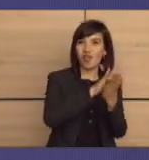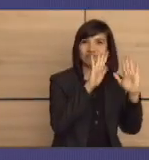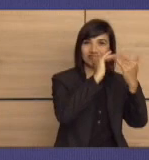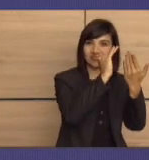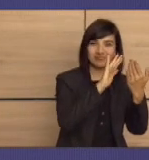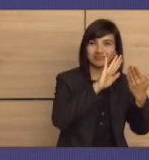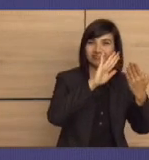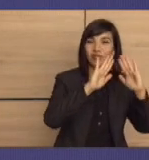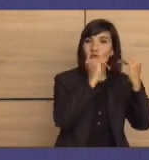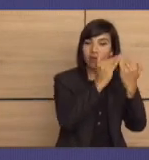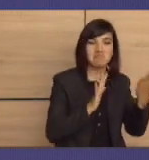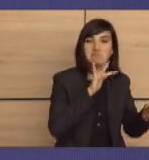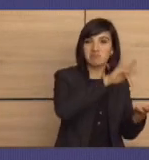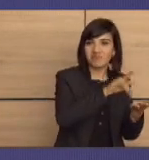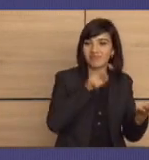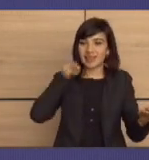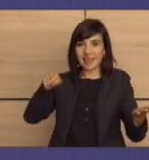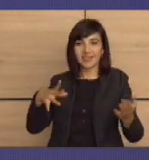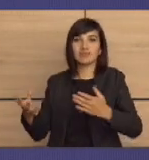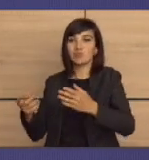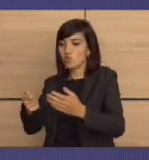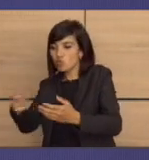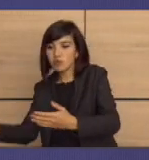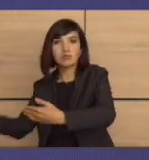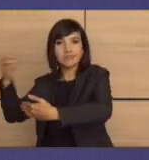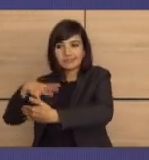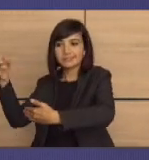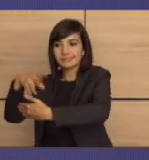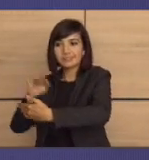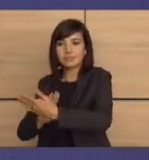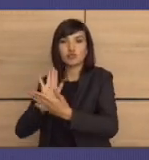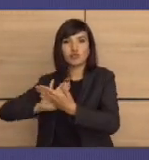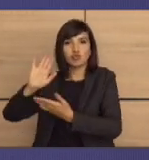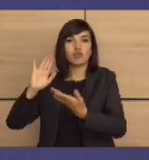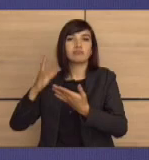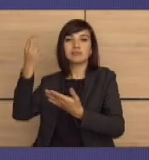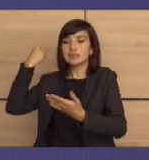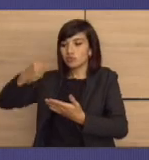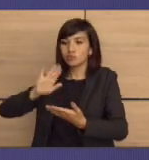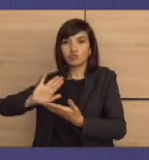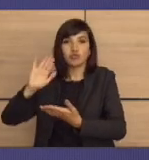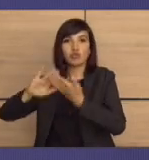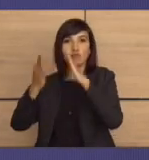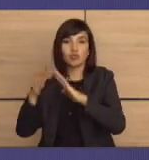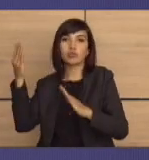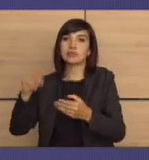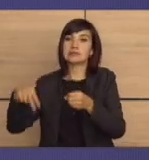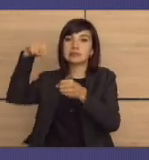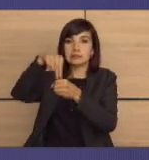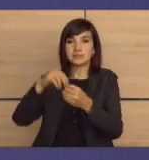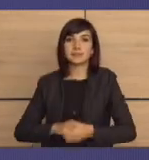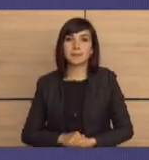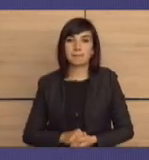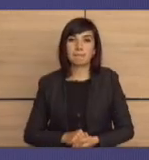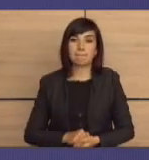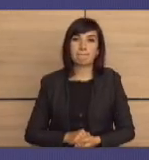una gran oportunidad para que fortalezcamos para que estas experiencias no sean solamente como algo muy local,